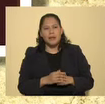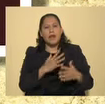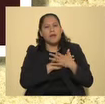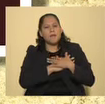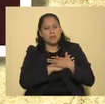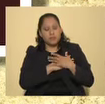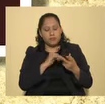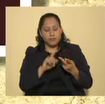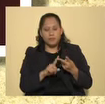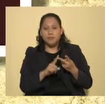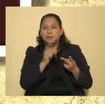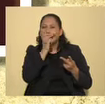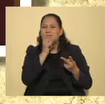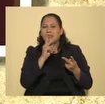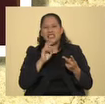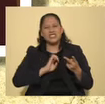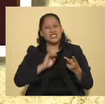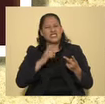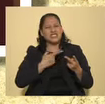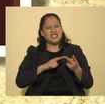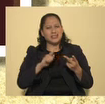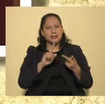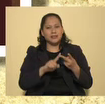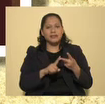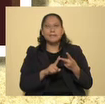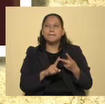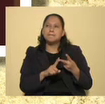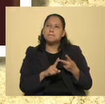Amor. ¿Una palabra que odies?